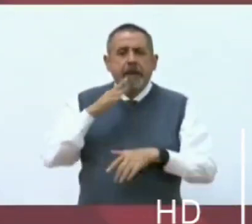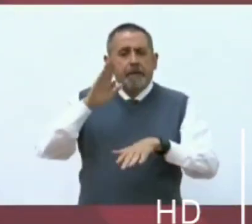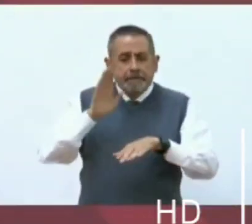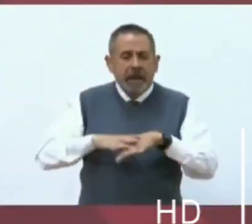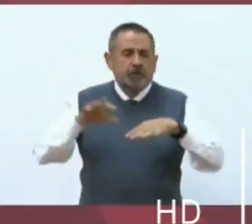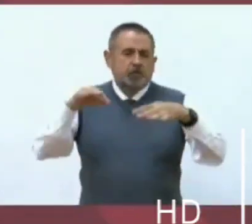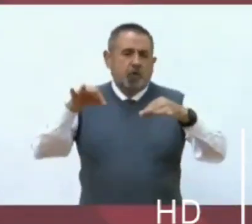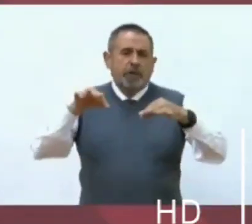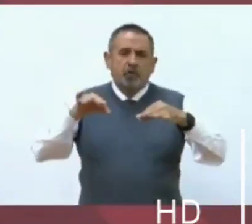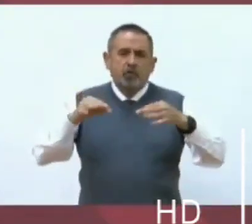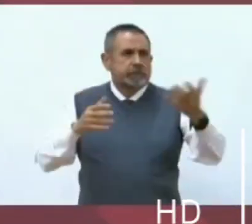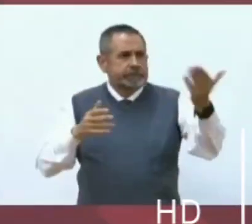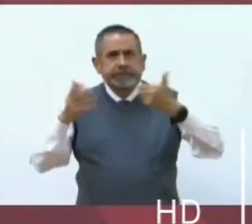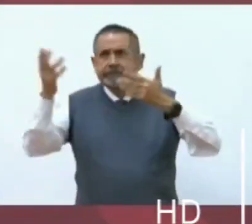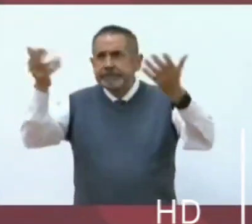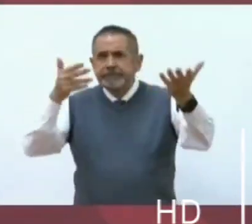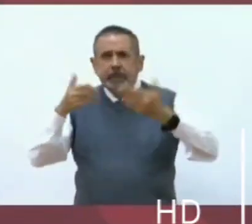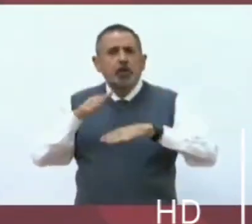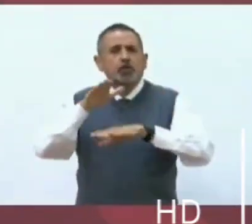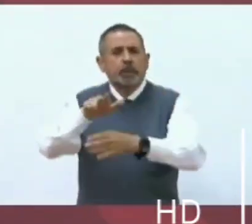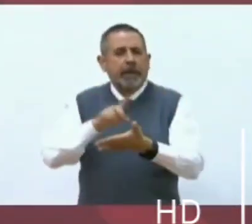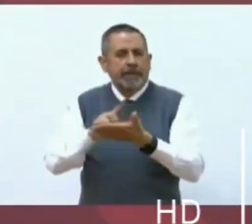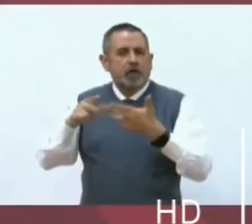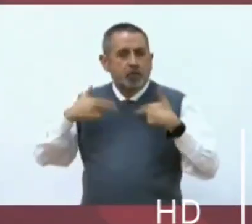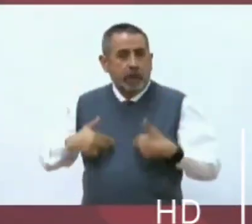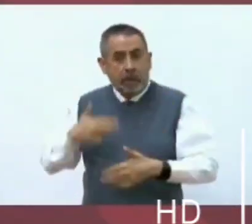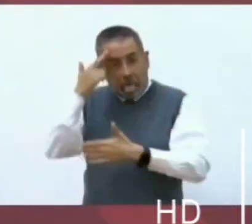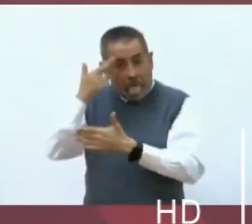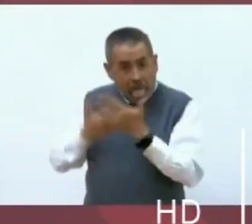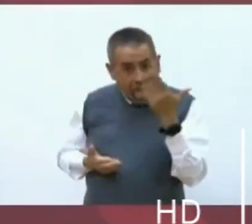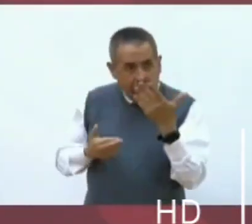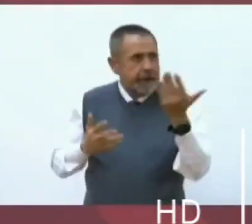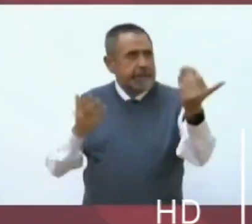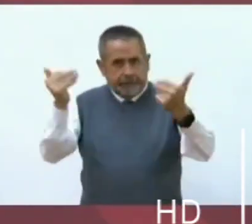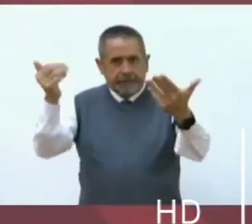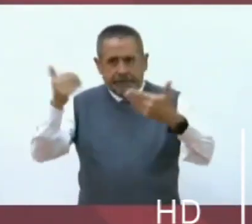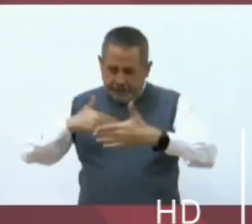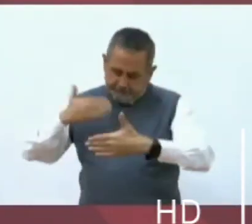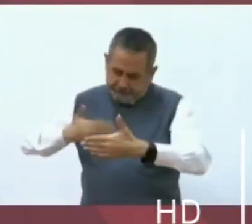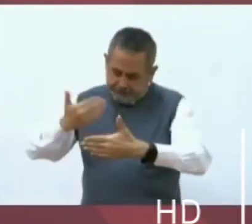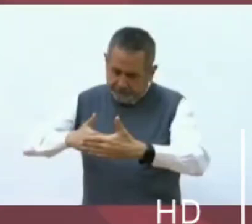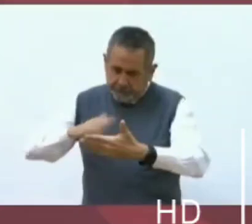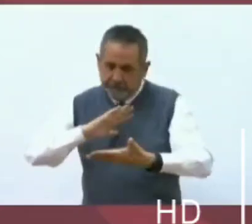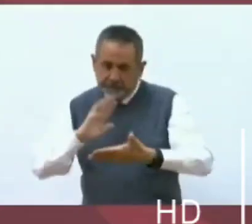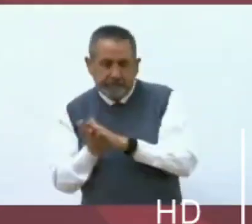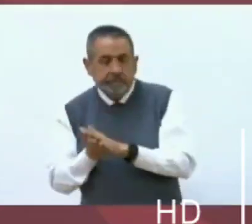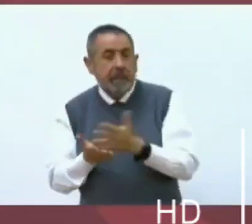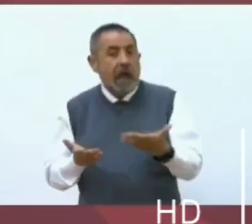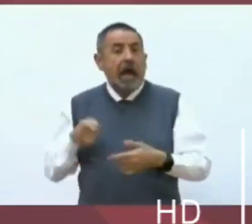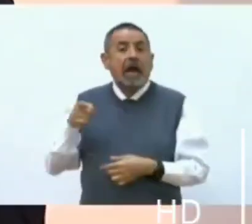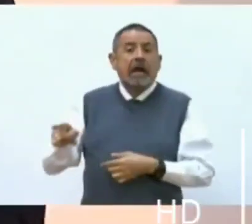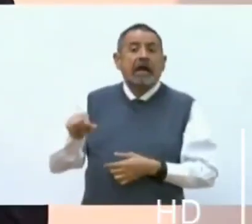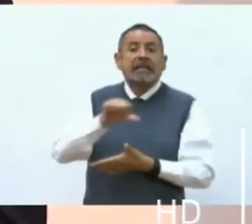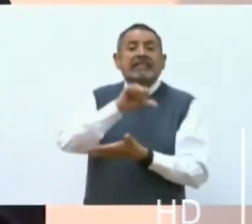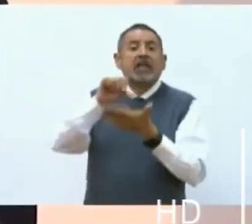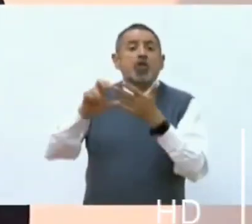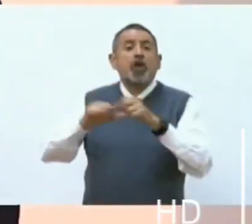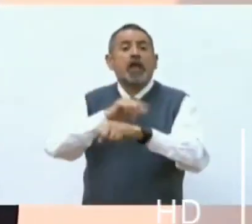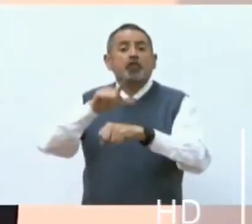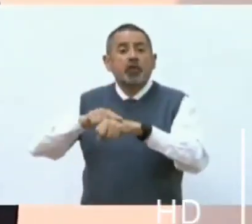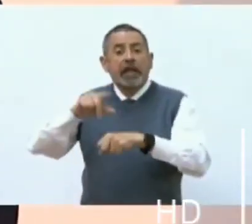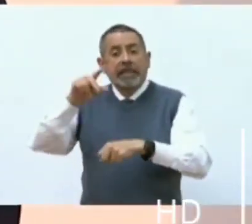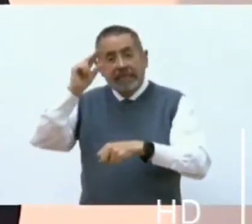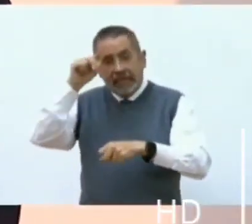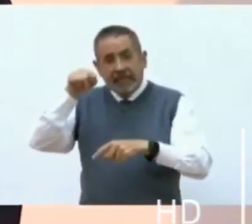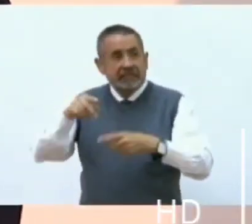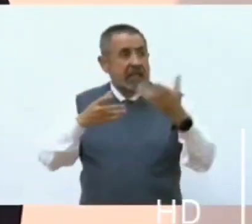documentos relacionados con violación a derechos humanos. De este modo, el Centro Nacional de Inteligencia ha transferido a este